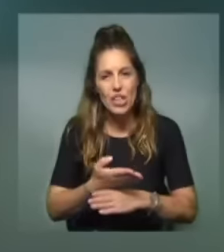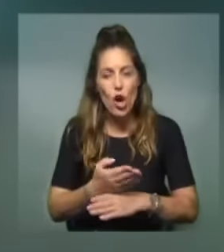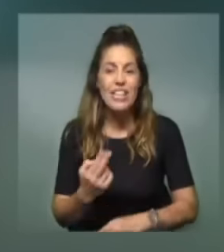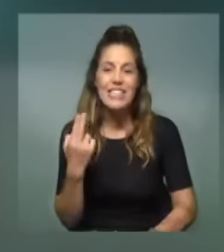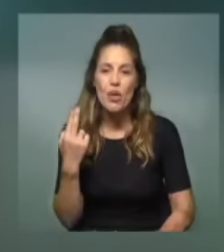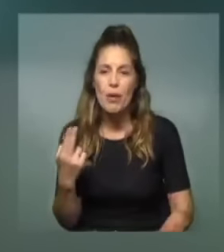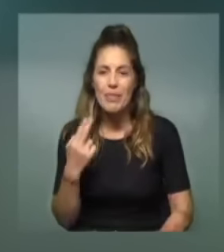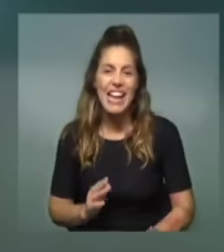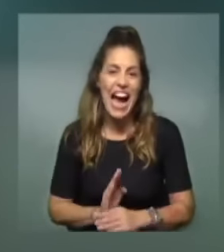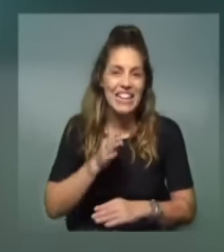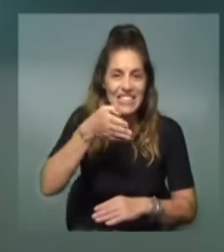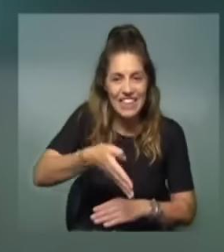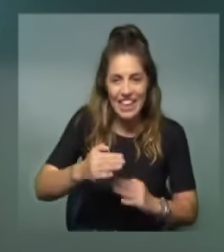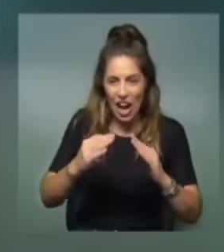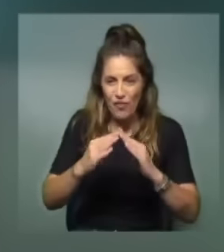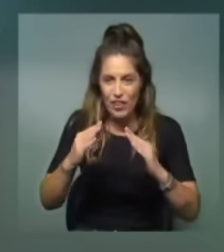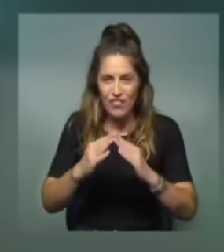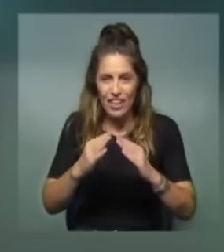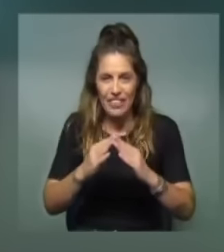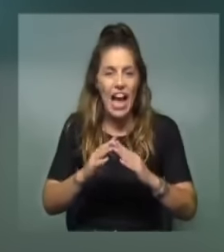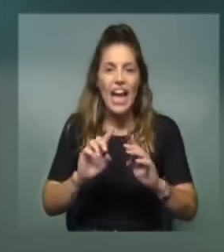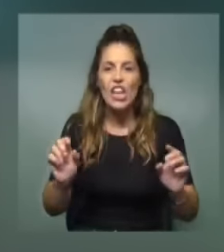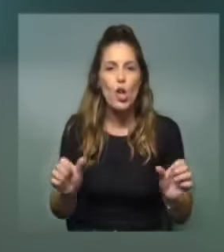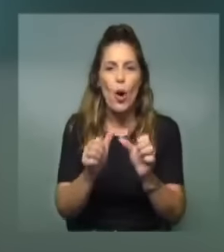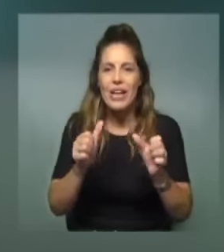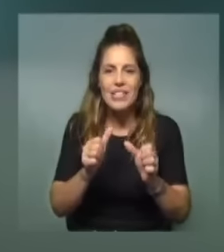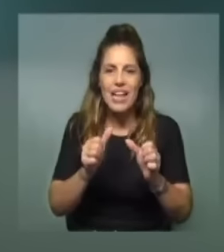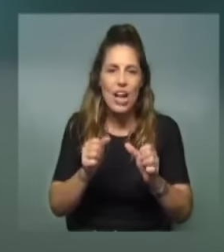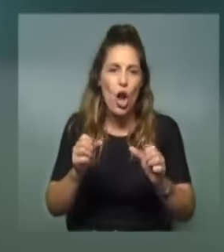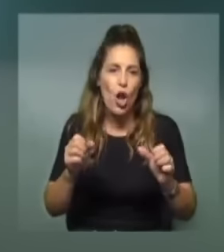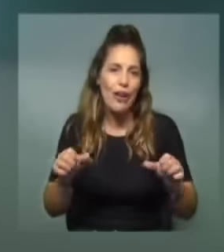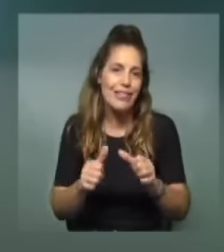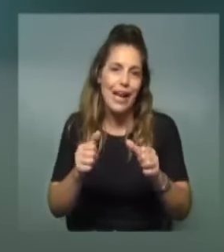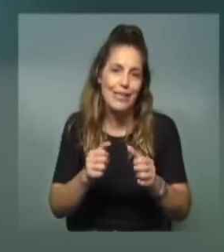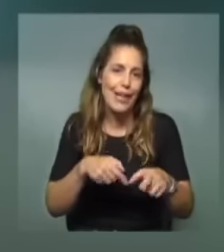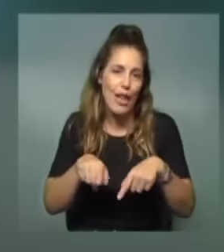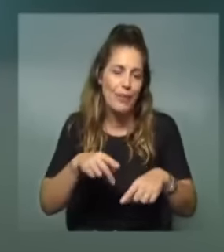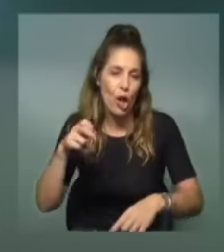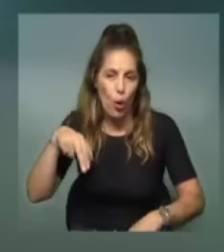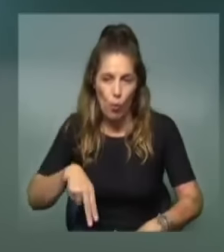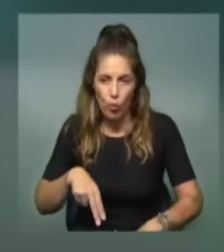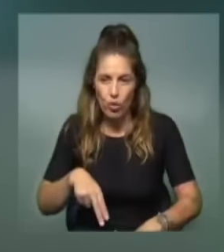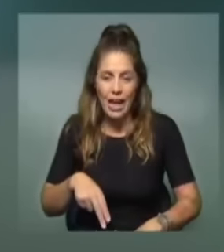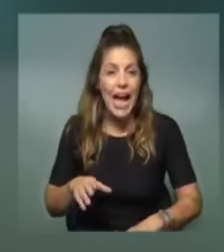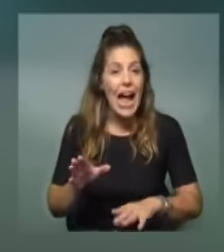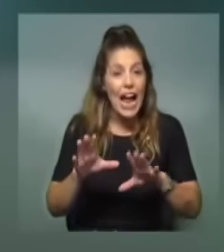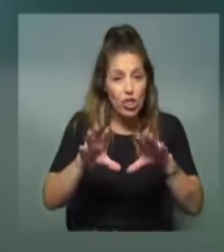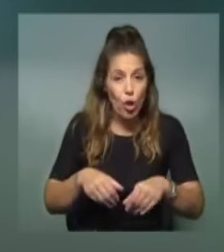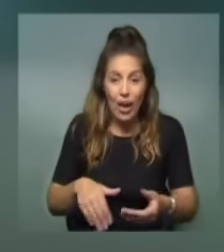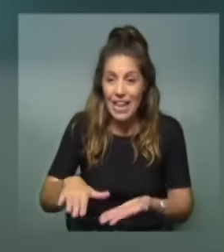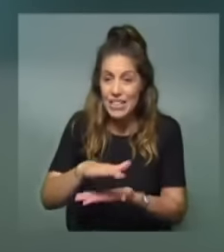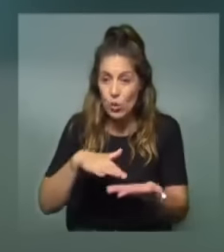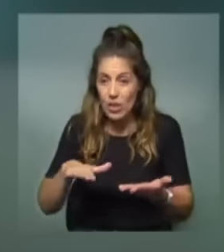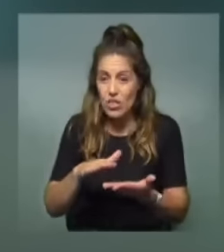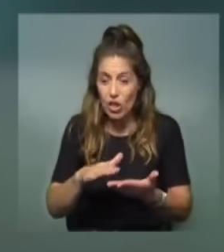permitiera a viviendas sin pasar por las vías habituales y dijo que en todos los casos contó con los informes de